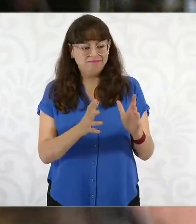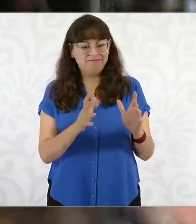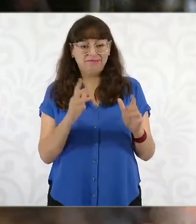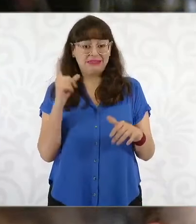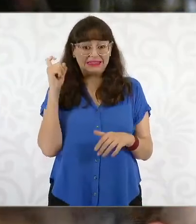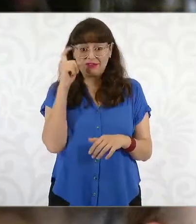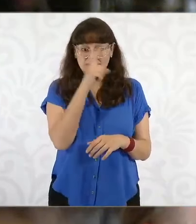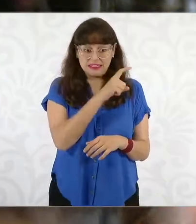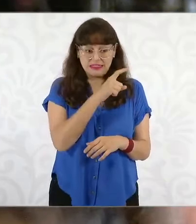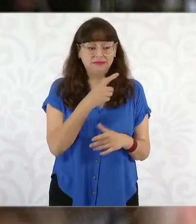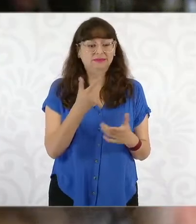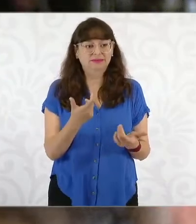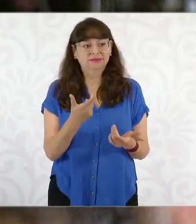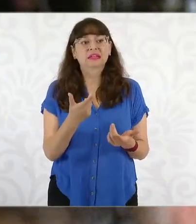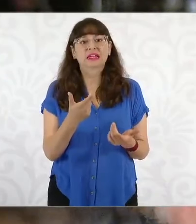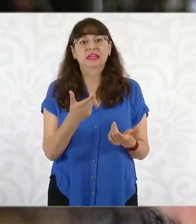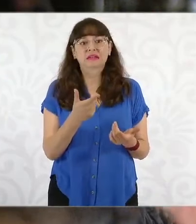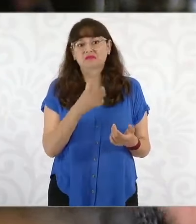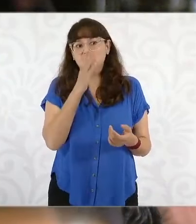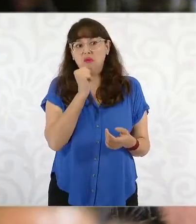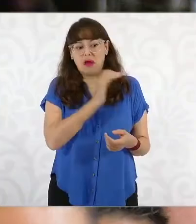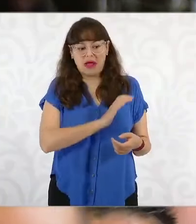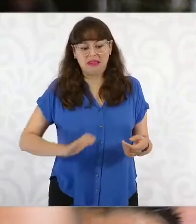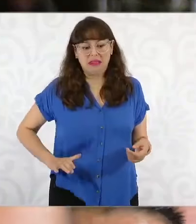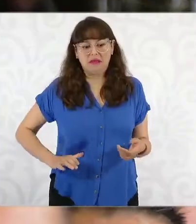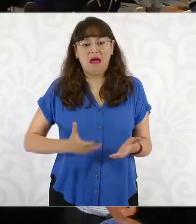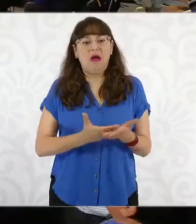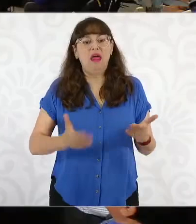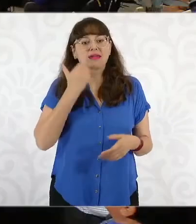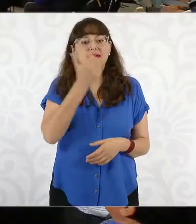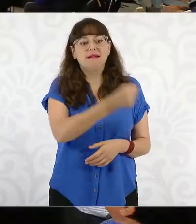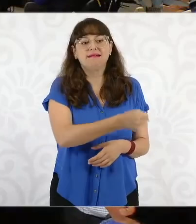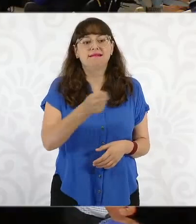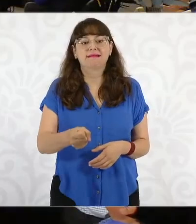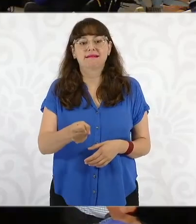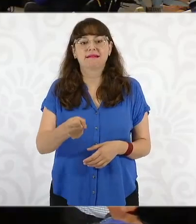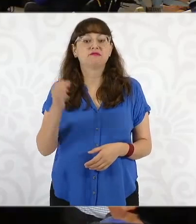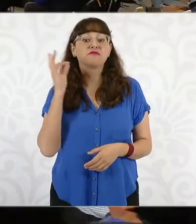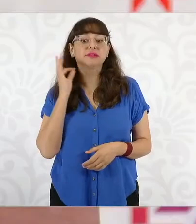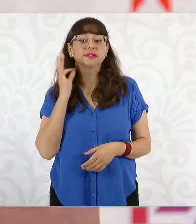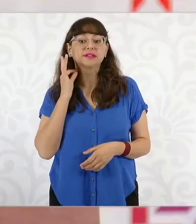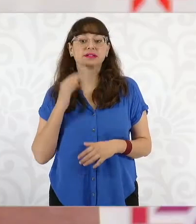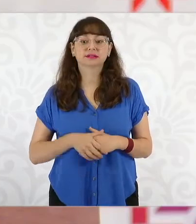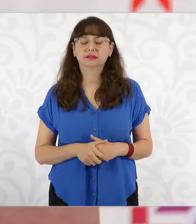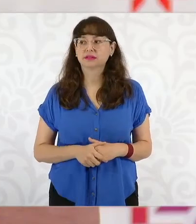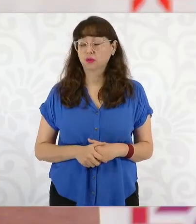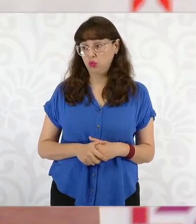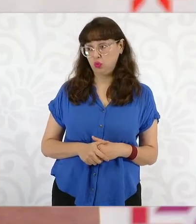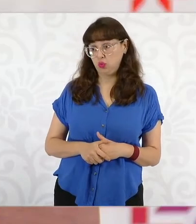estados. ¿Qué opina usted acerca de este caso? Pues como que se explica solito,